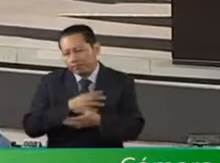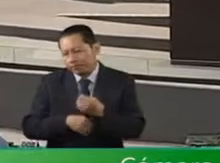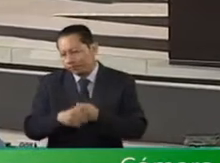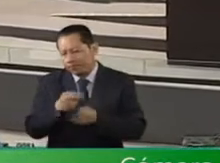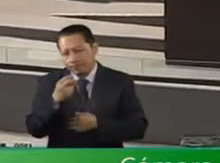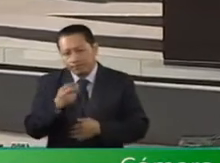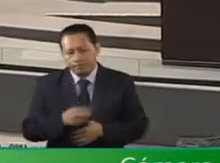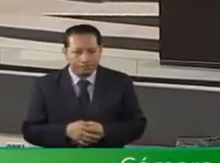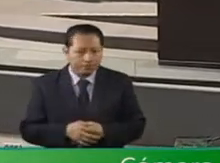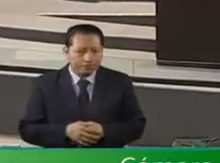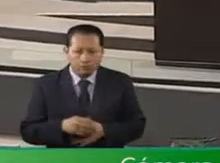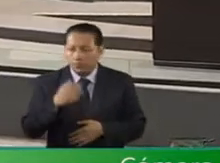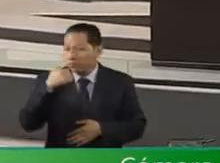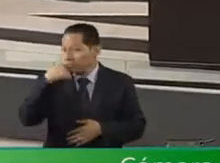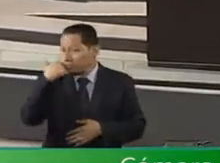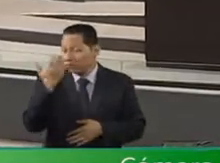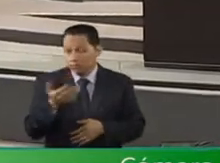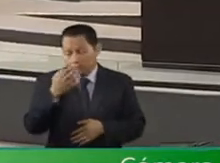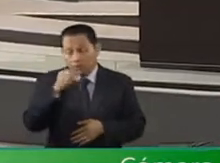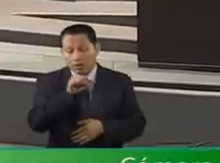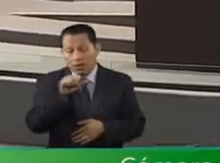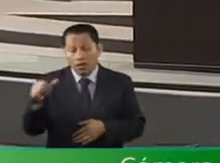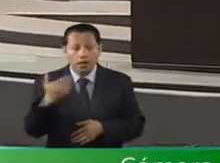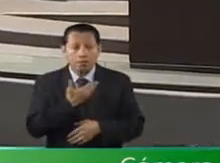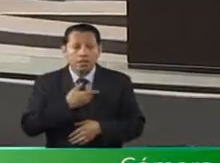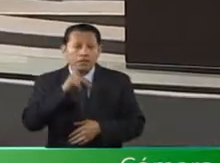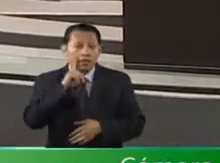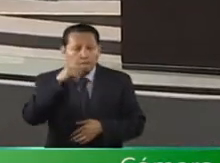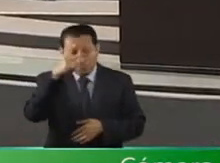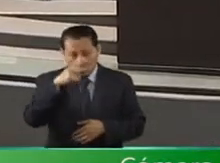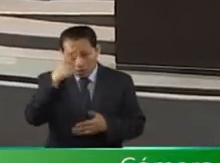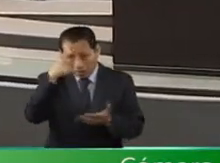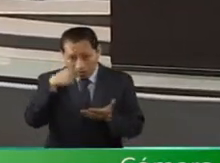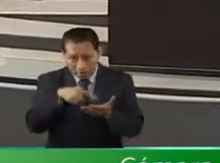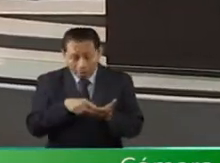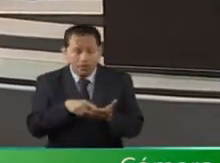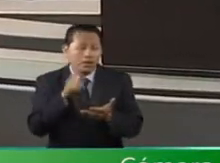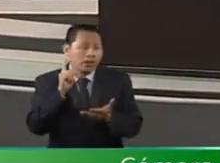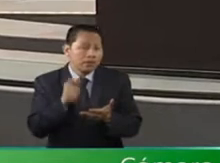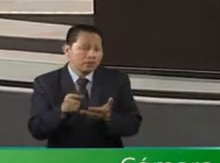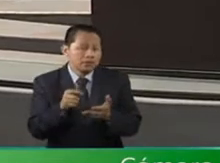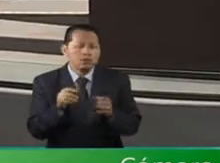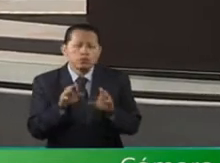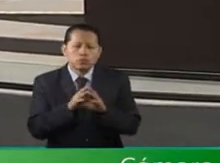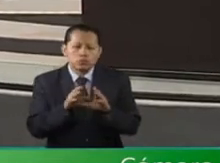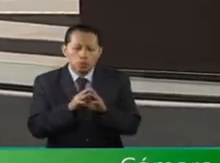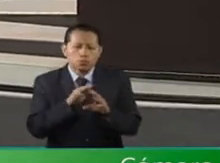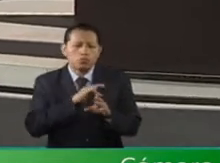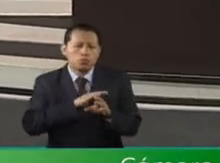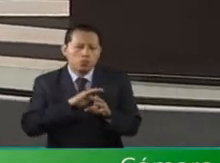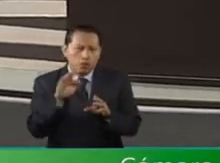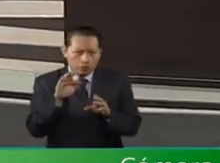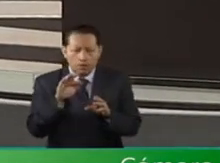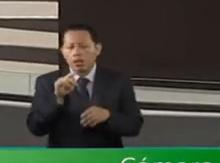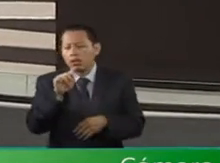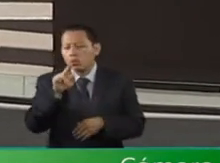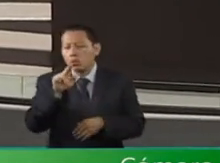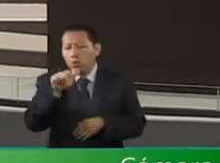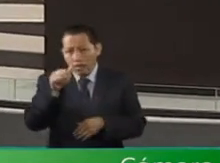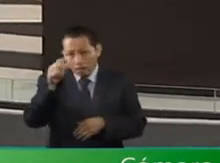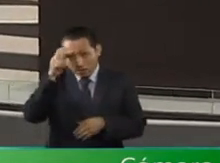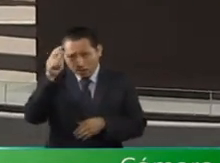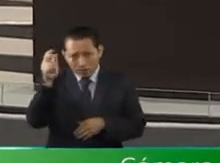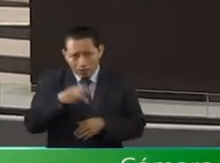sustentable queremos creerle a la presidenta de México su compromiso de transformar Tula en la